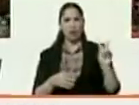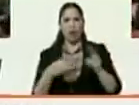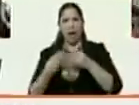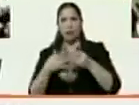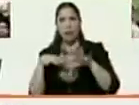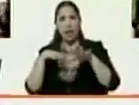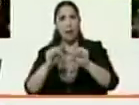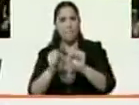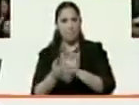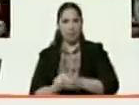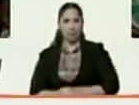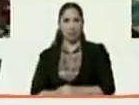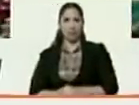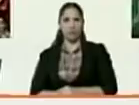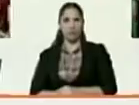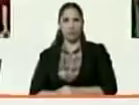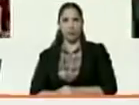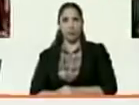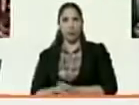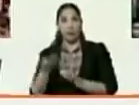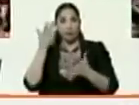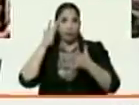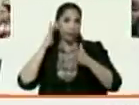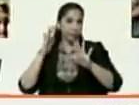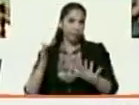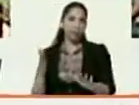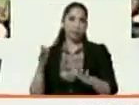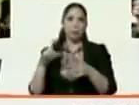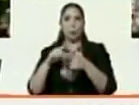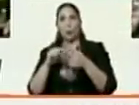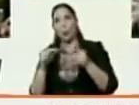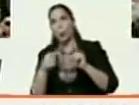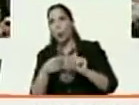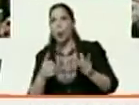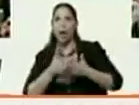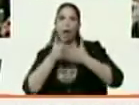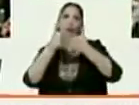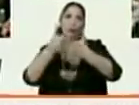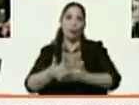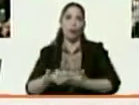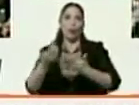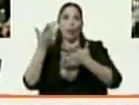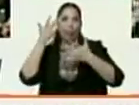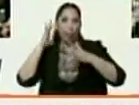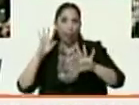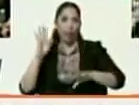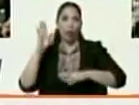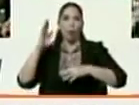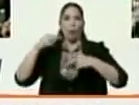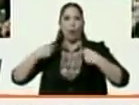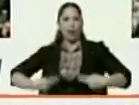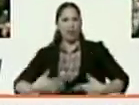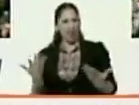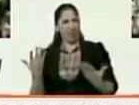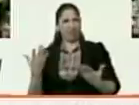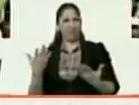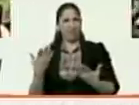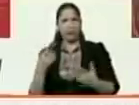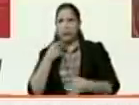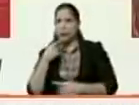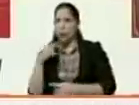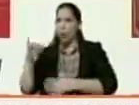invasión, bajo el cuento aquel de la ayuda humanitaria. Entra, ¿cómo fue que dijo Juanito